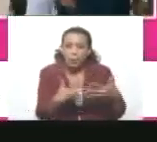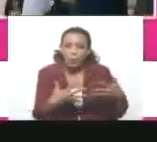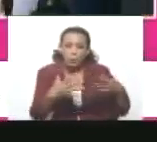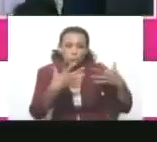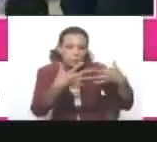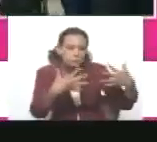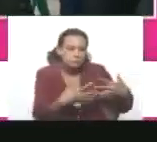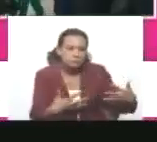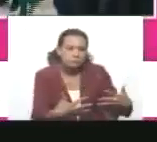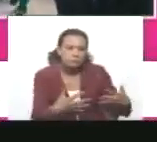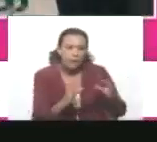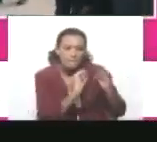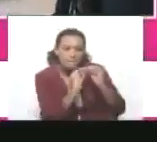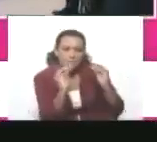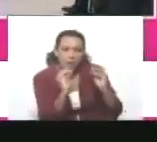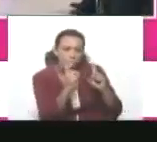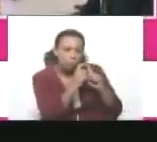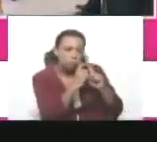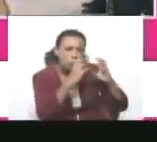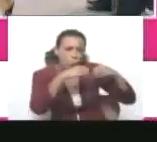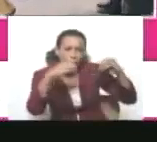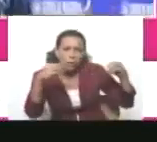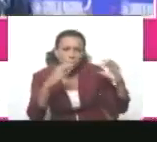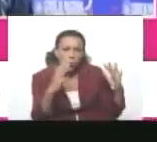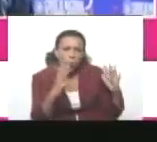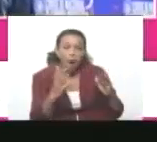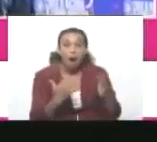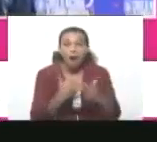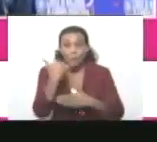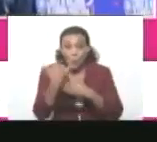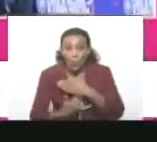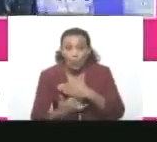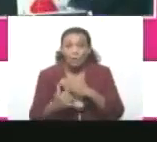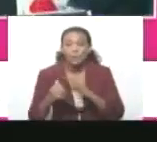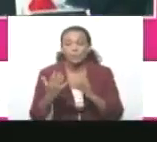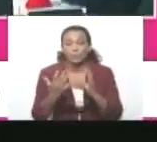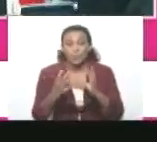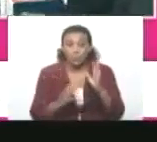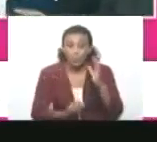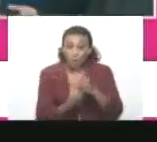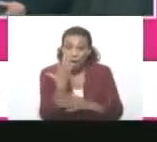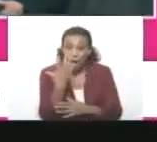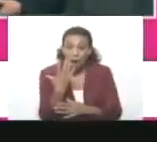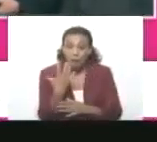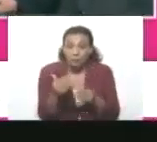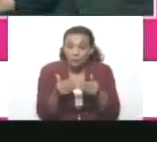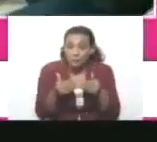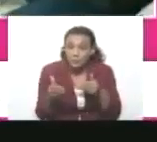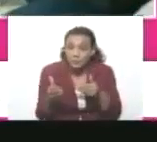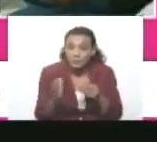para convertirla en proyecto y más temprano que tarde